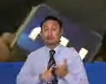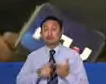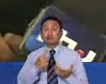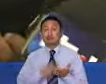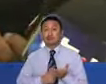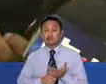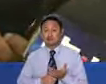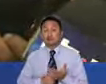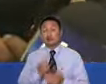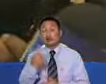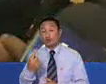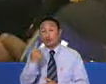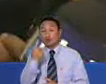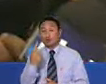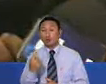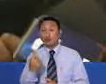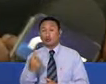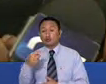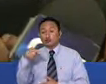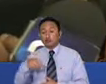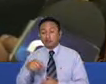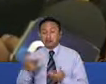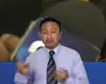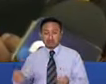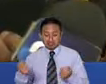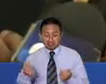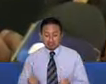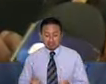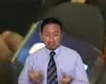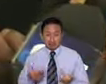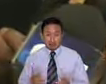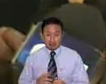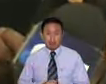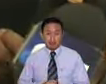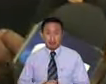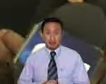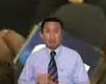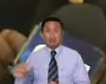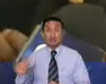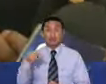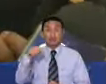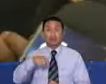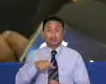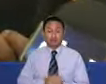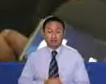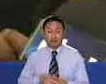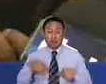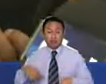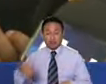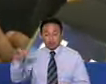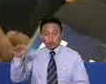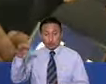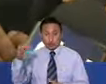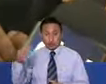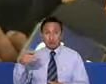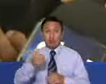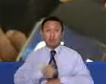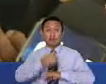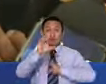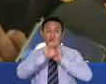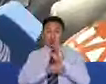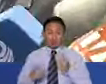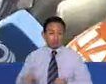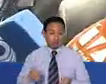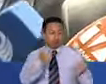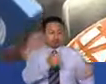sola instancia, el abocar conocimiento y de la misma forma remitir el expediente a la Corte Constitucional.